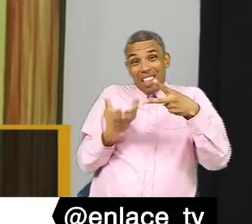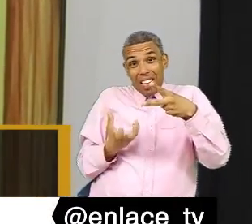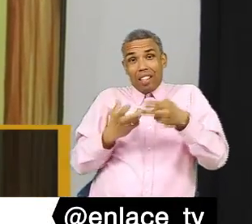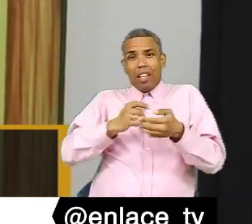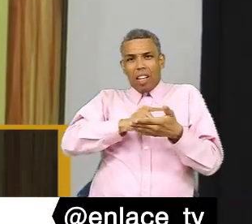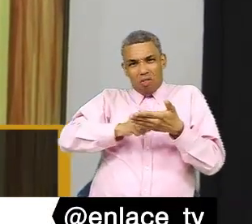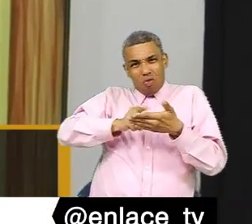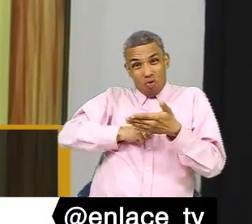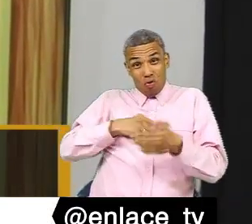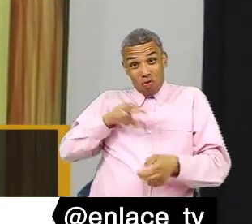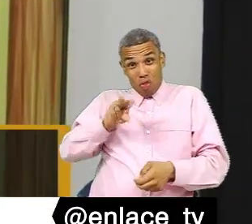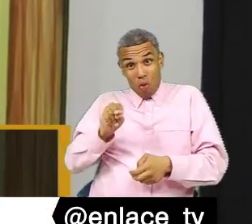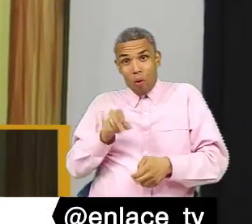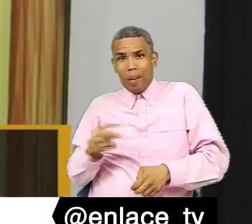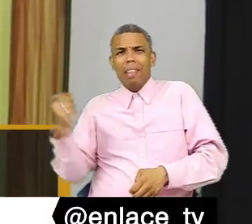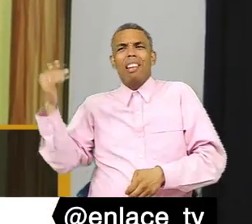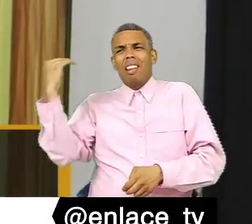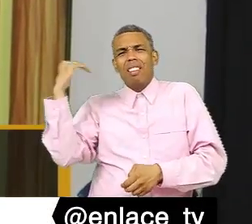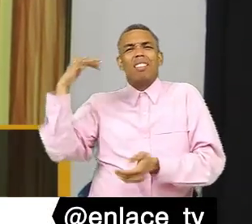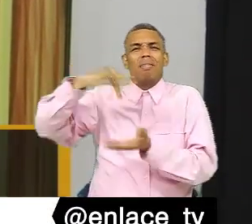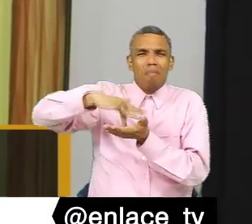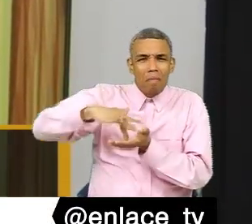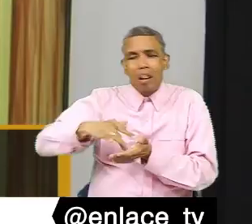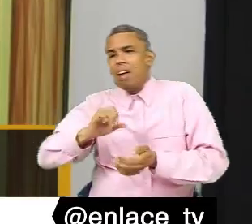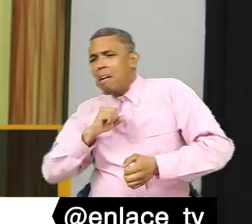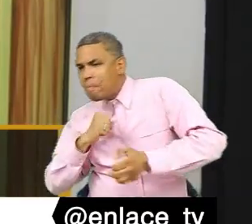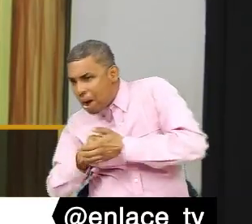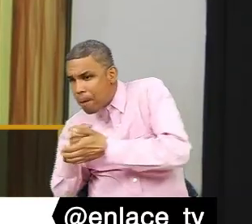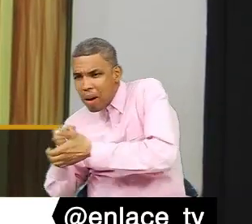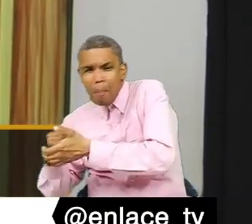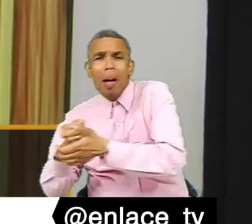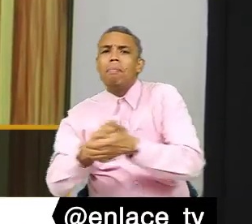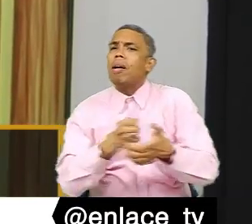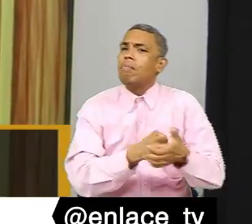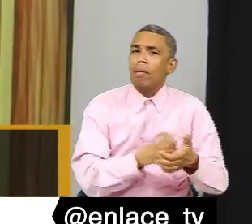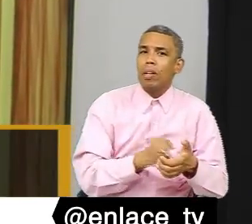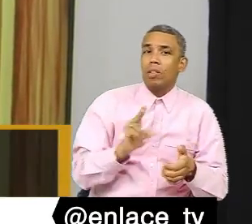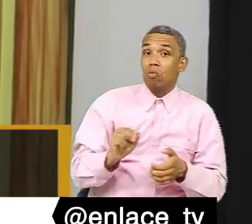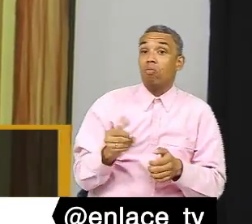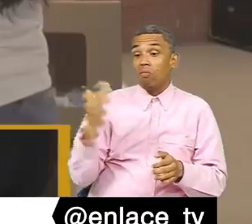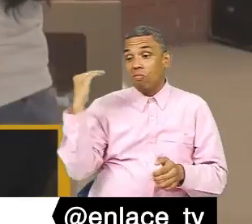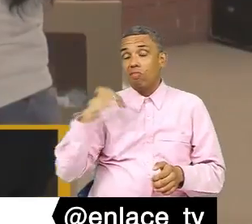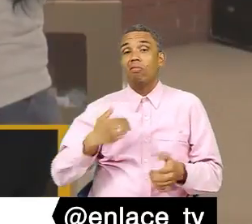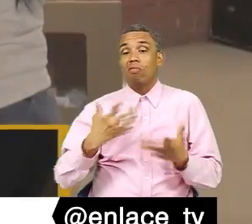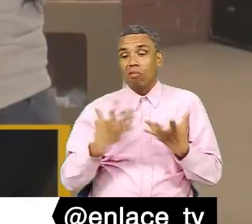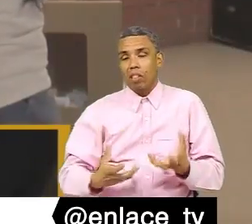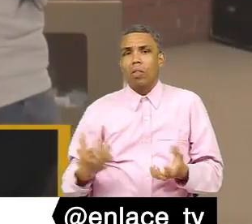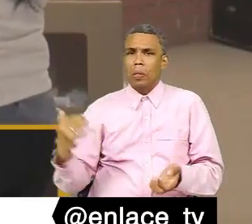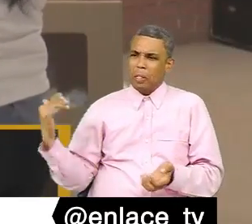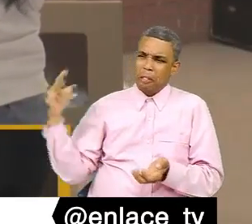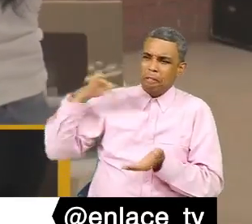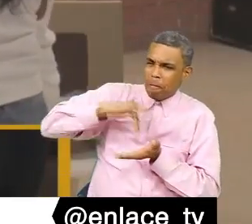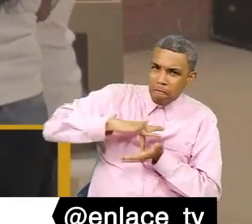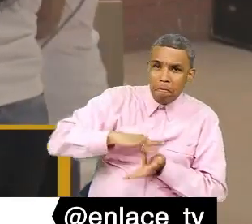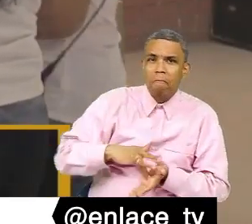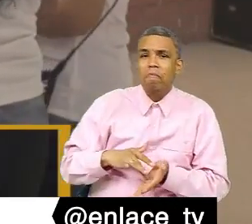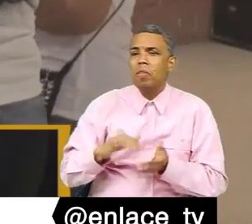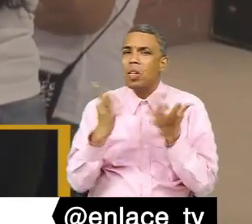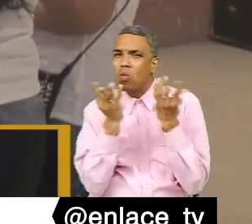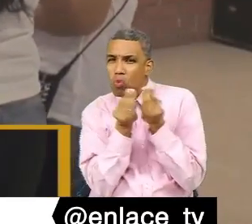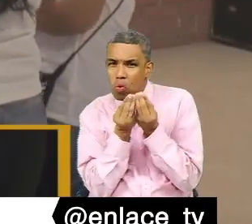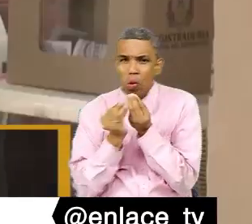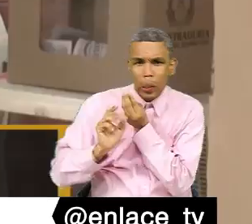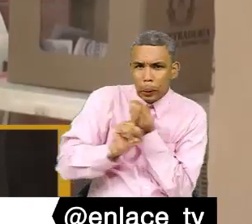Bermeja, que es la tierra más linda de Colombia y la tierra que más quiero. Aquí hicimos un buen trabajo, hay un excelente equipo que estuvo cada uno